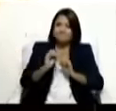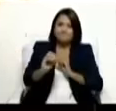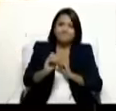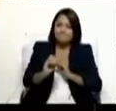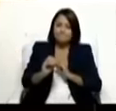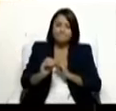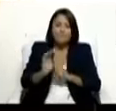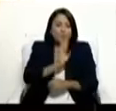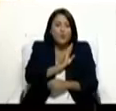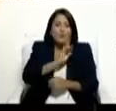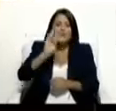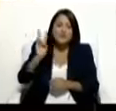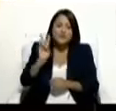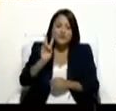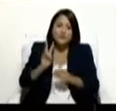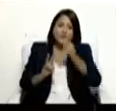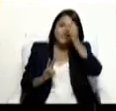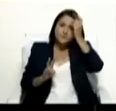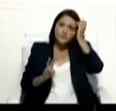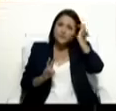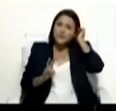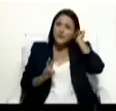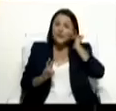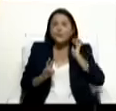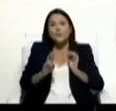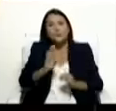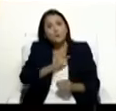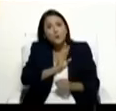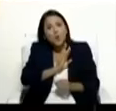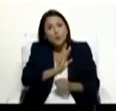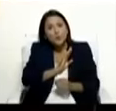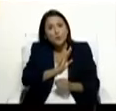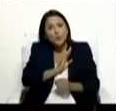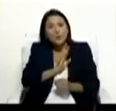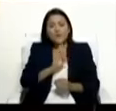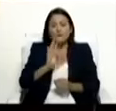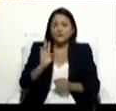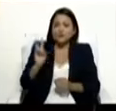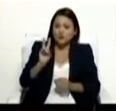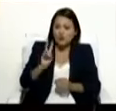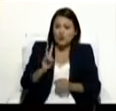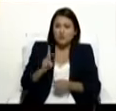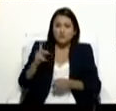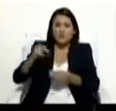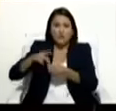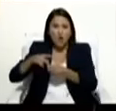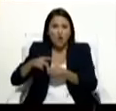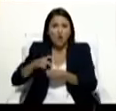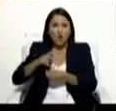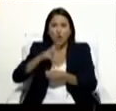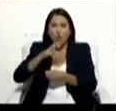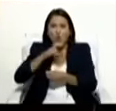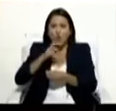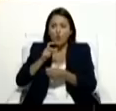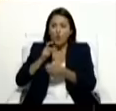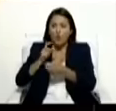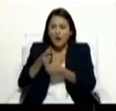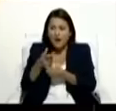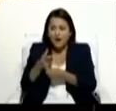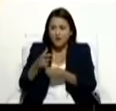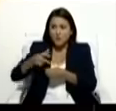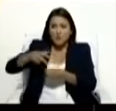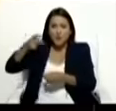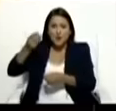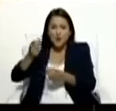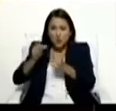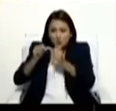le pertenece. Ni una sola de las riquezas naturales que están allí podrán ser explotadas si no es con